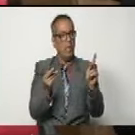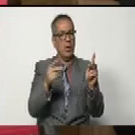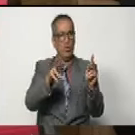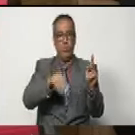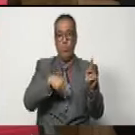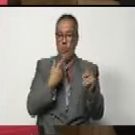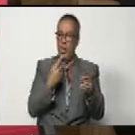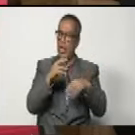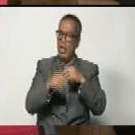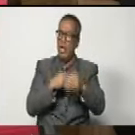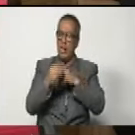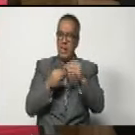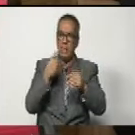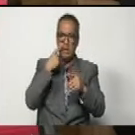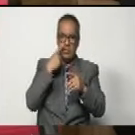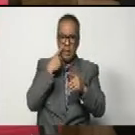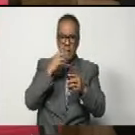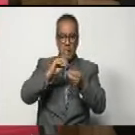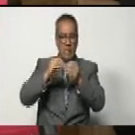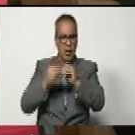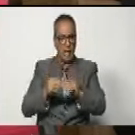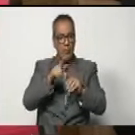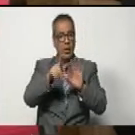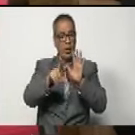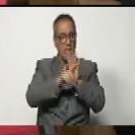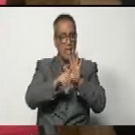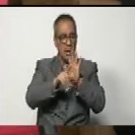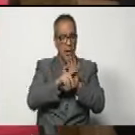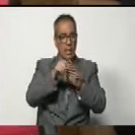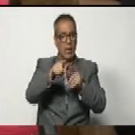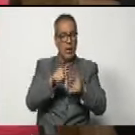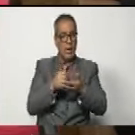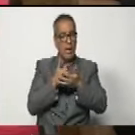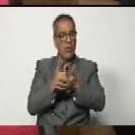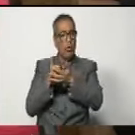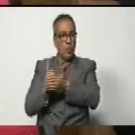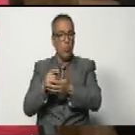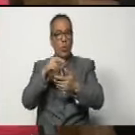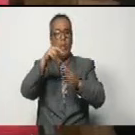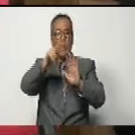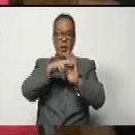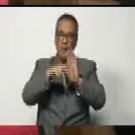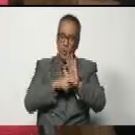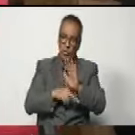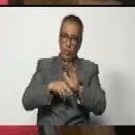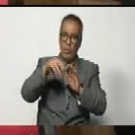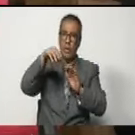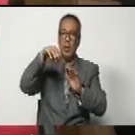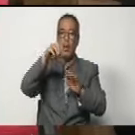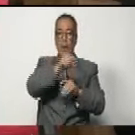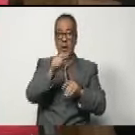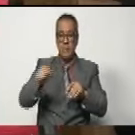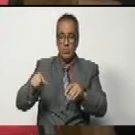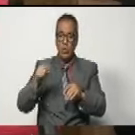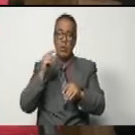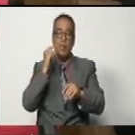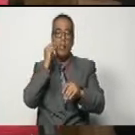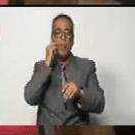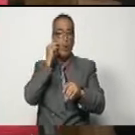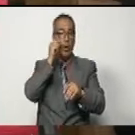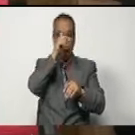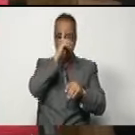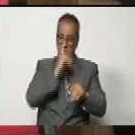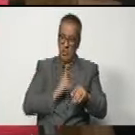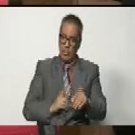deber de ejecutar las adecuaciones previstas en esta ley en concordancia con las normas establecidas por el Consejo Nacional para las Personas con